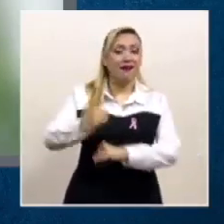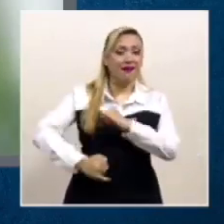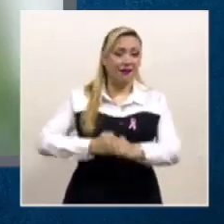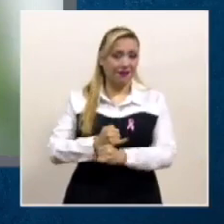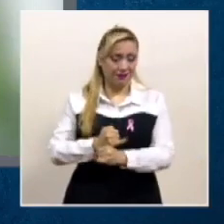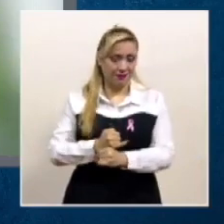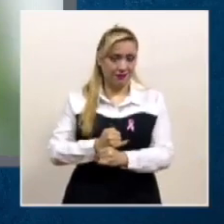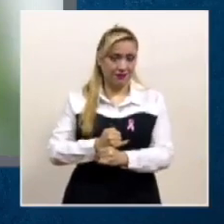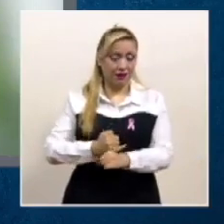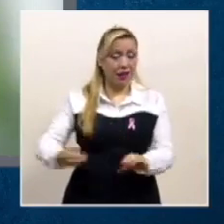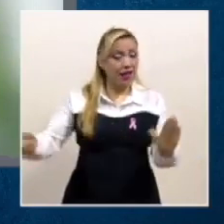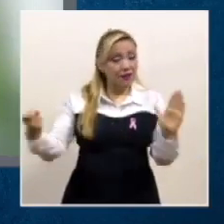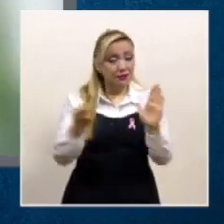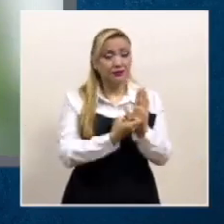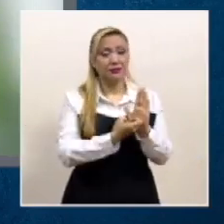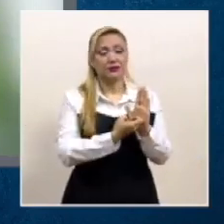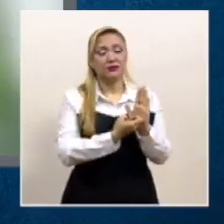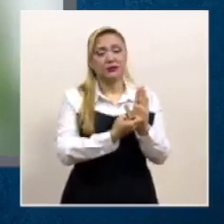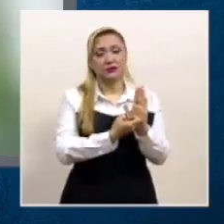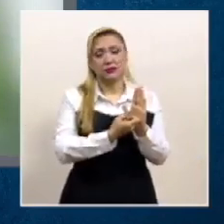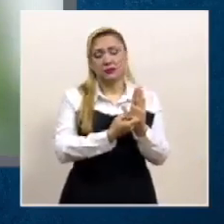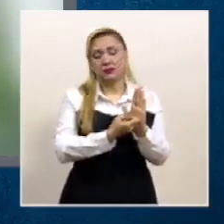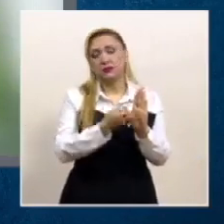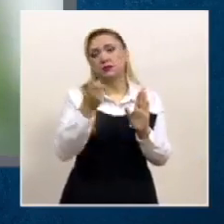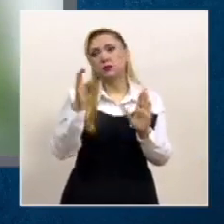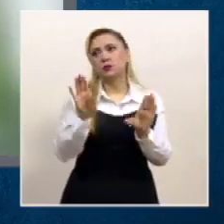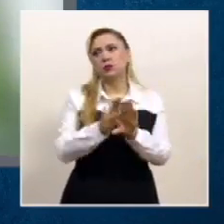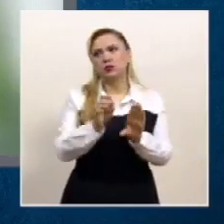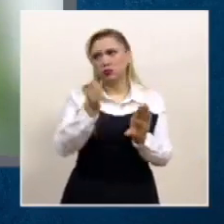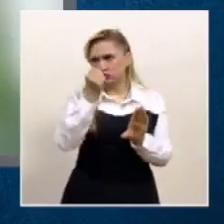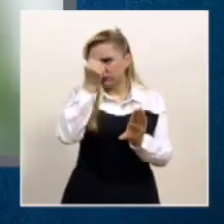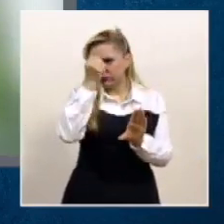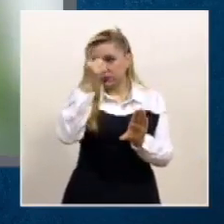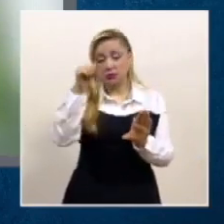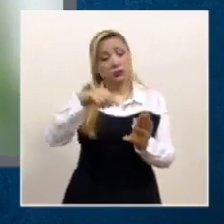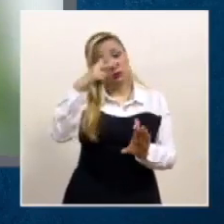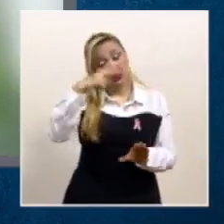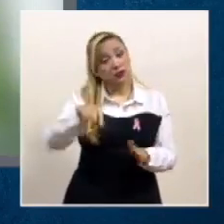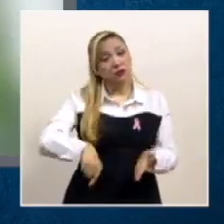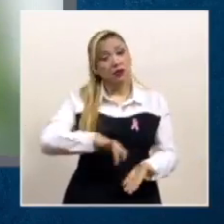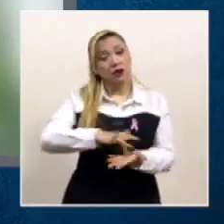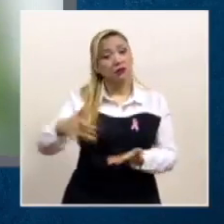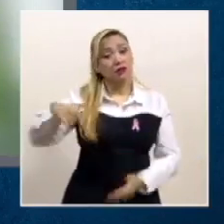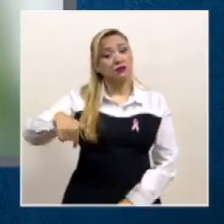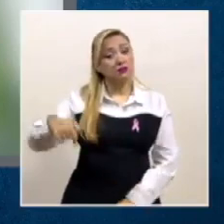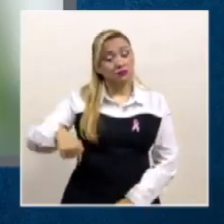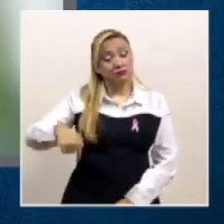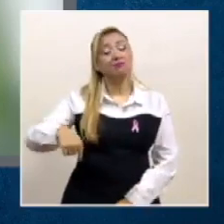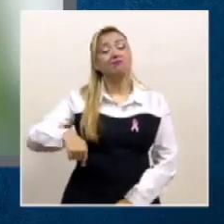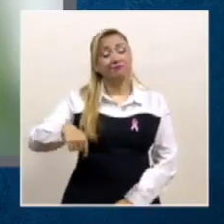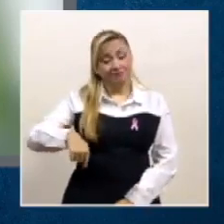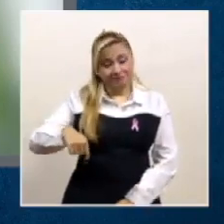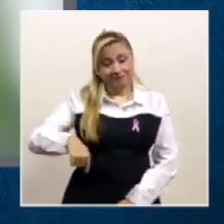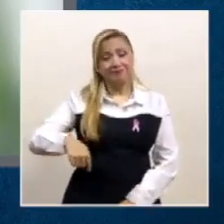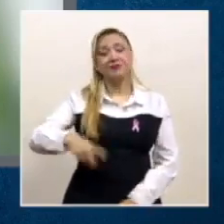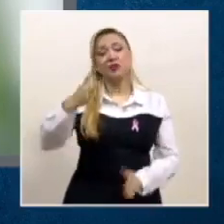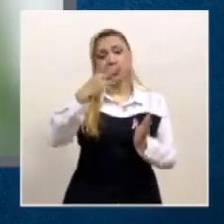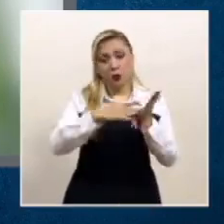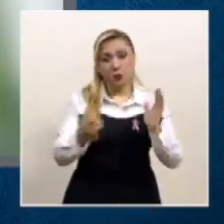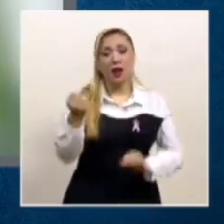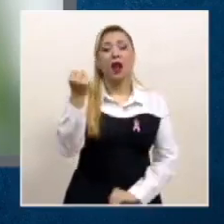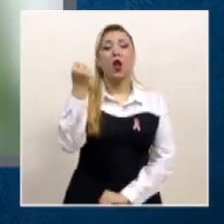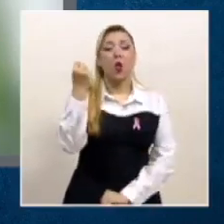que esta convención surge a instancias precisamente del Estado mexicano, porque en 2001 la